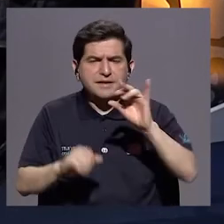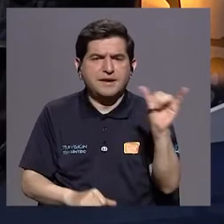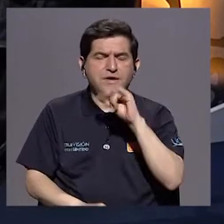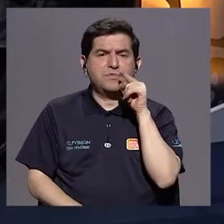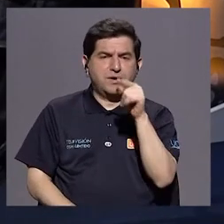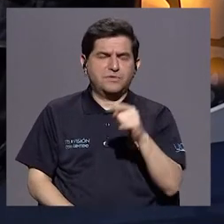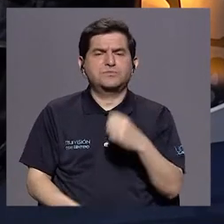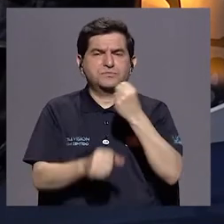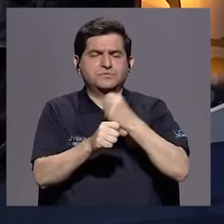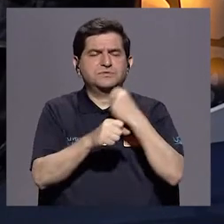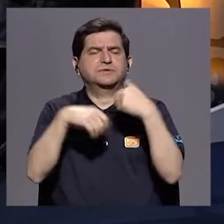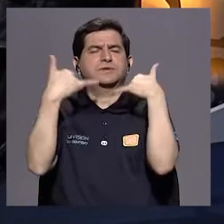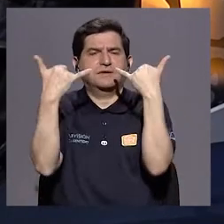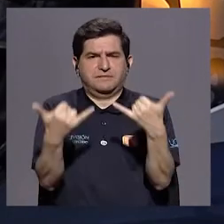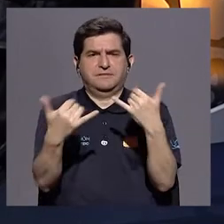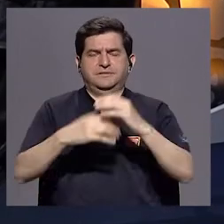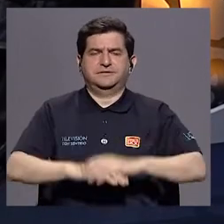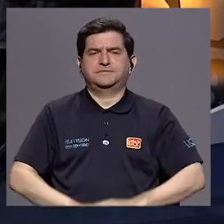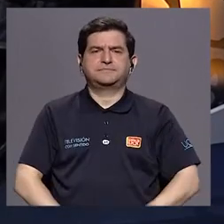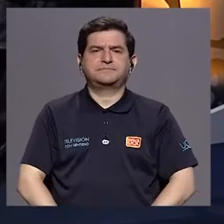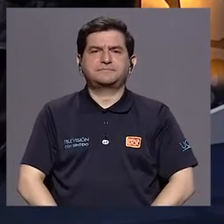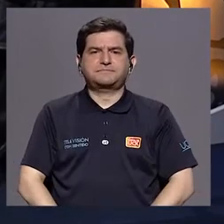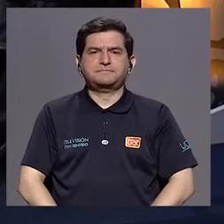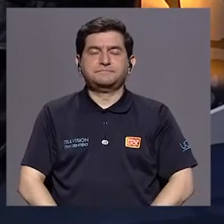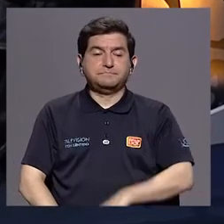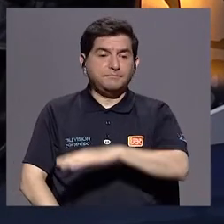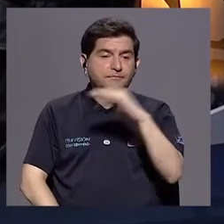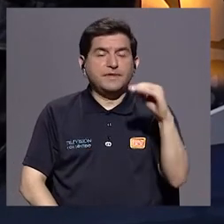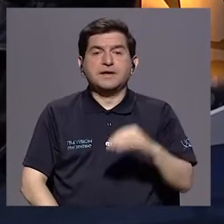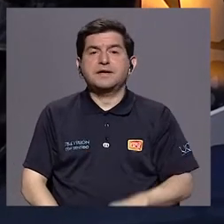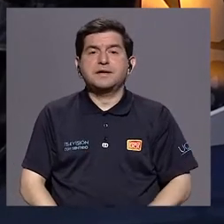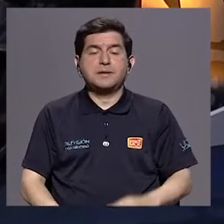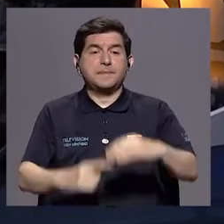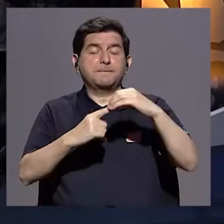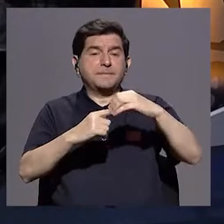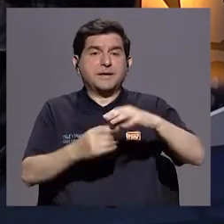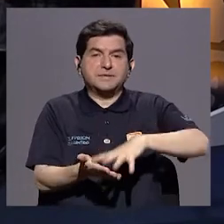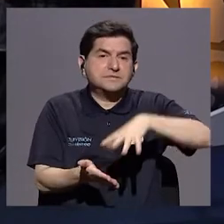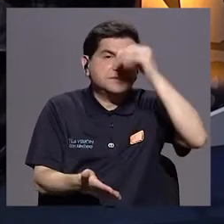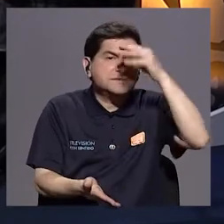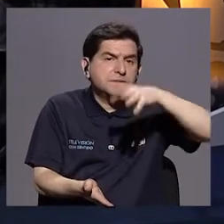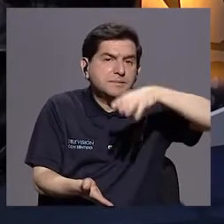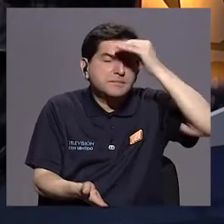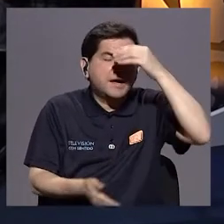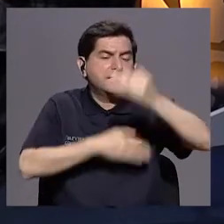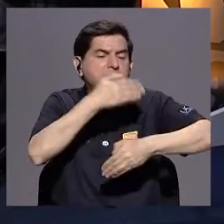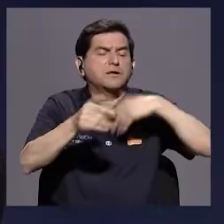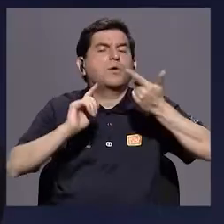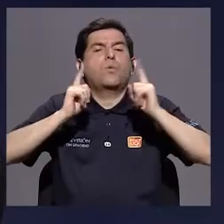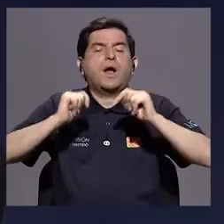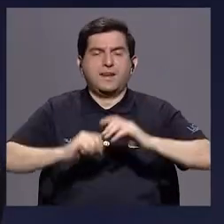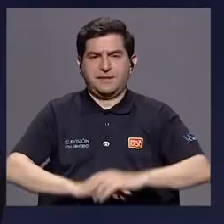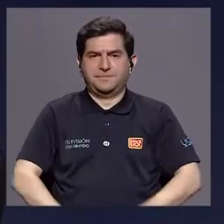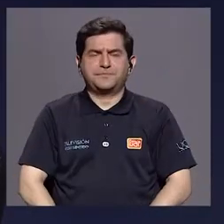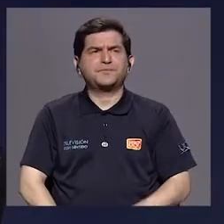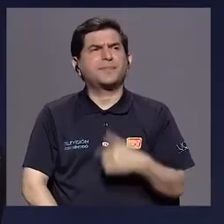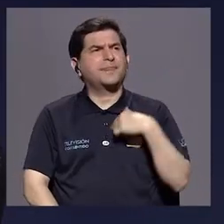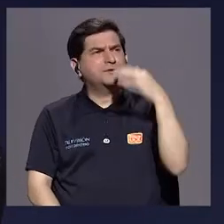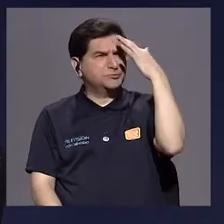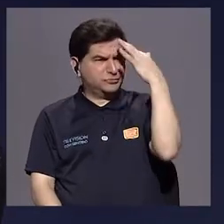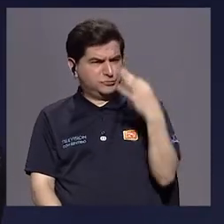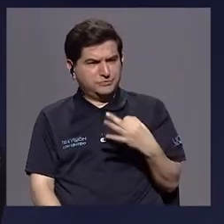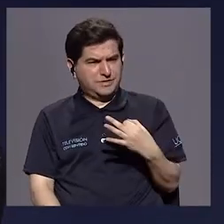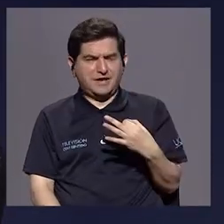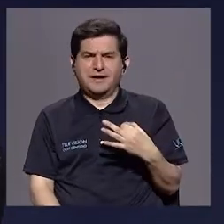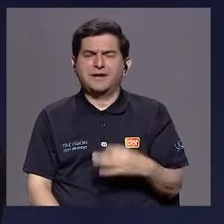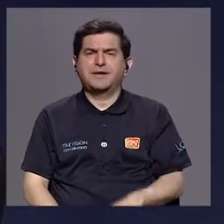es justamente lo que estás haciendo ahora y cuáles han sido los mayores aprendizajes en este proceso bueno yo creo que